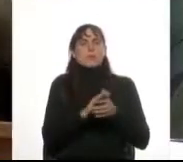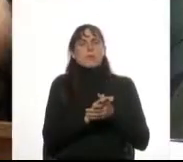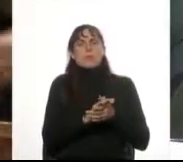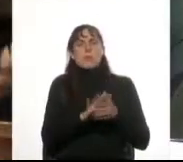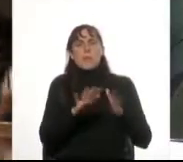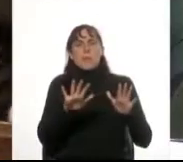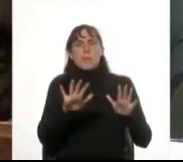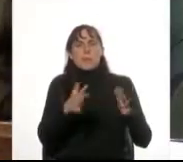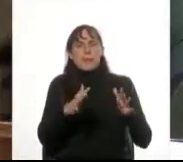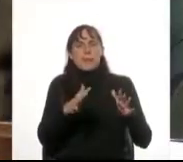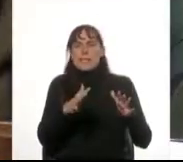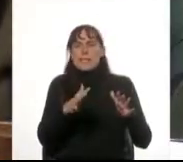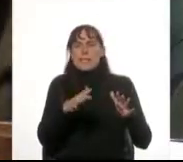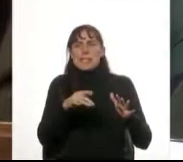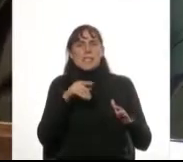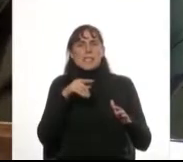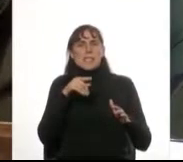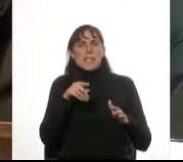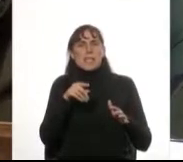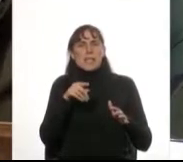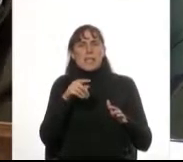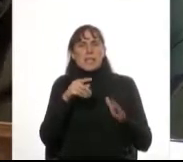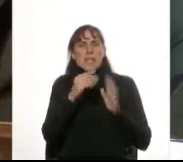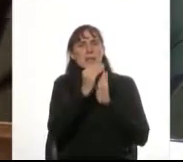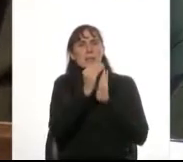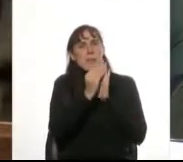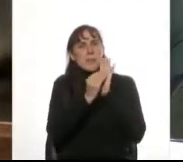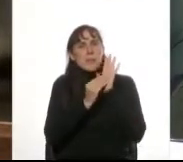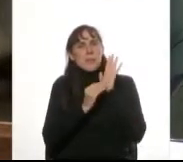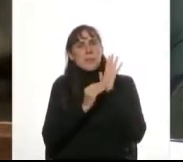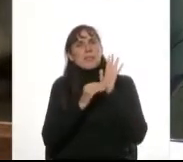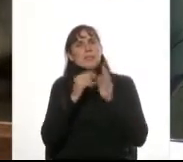parece que manejaran el padrón del MLN,